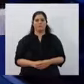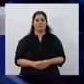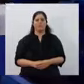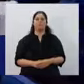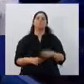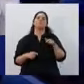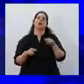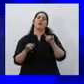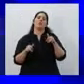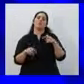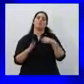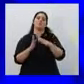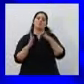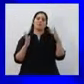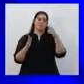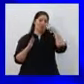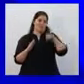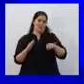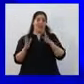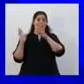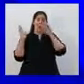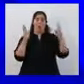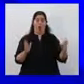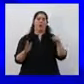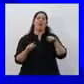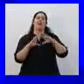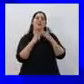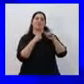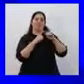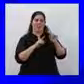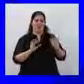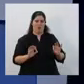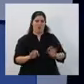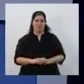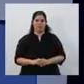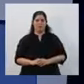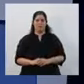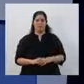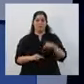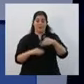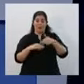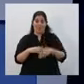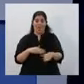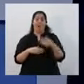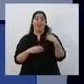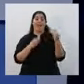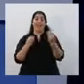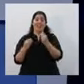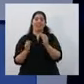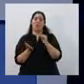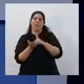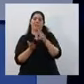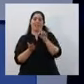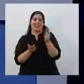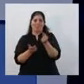bueno y ahora llega el segmento final de este bloque que es relaciones internacionales a partir de ahora los candidatos tienen otros